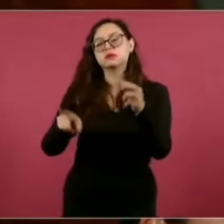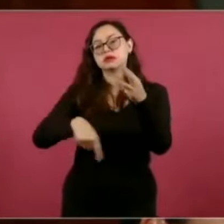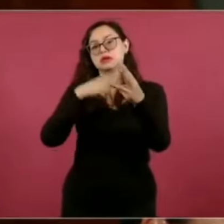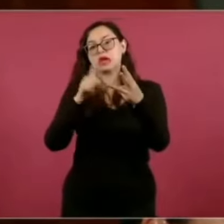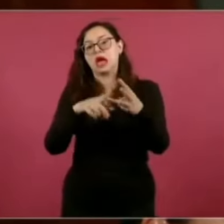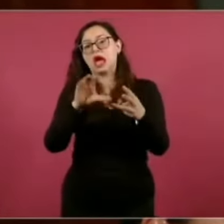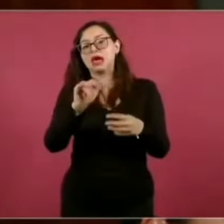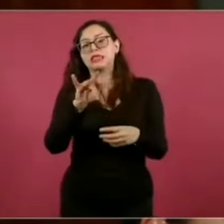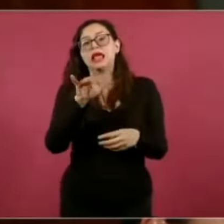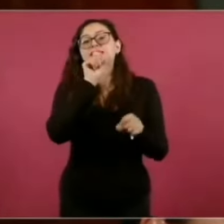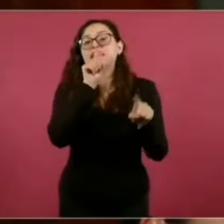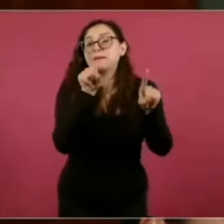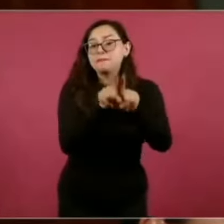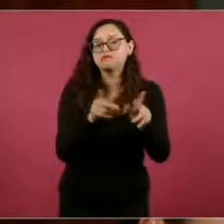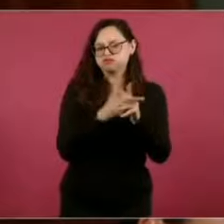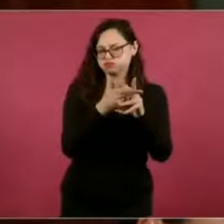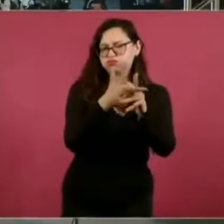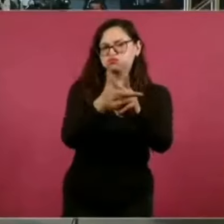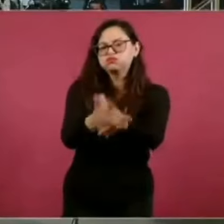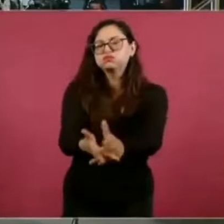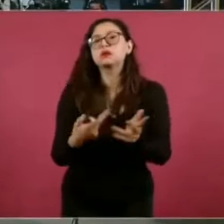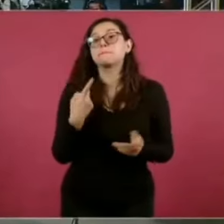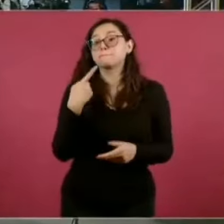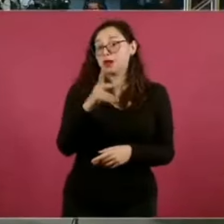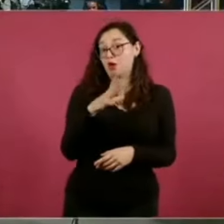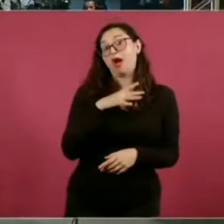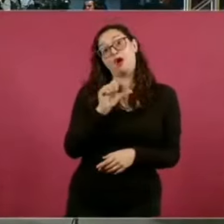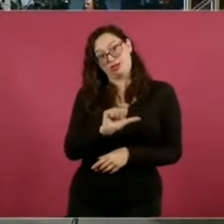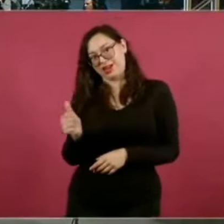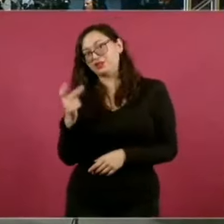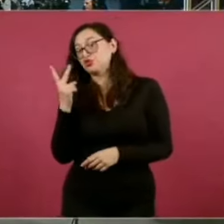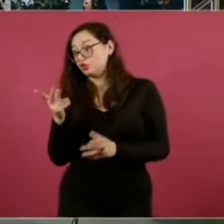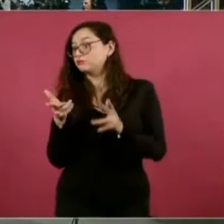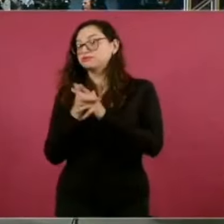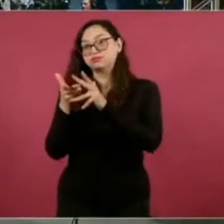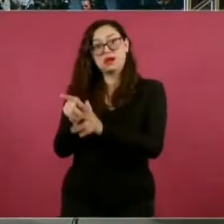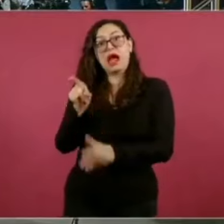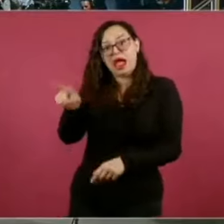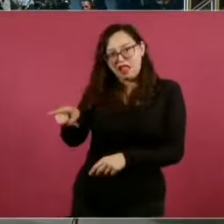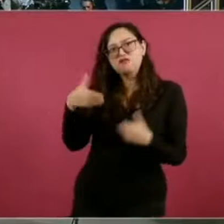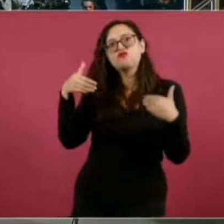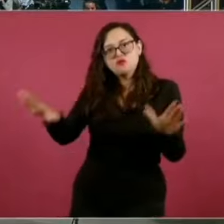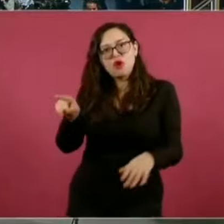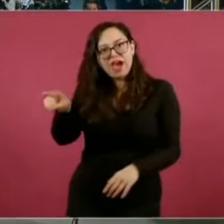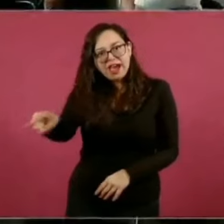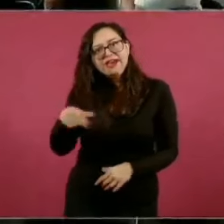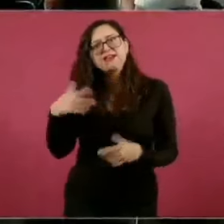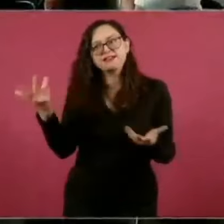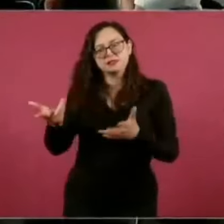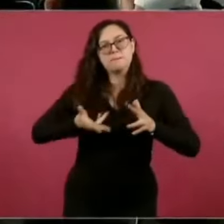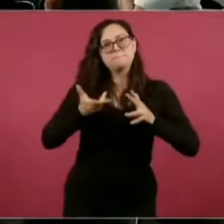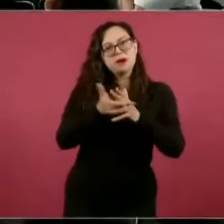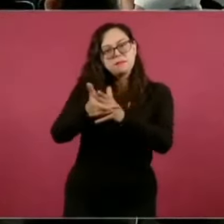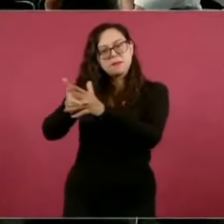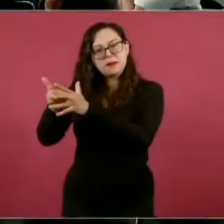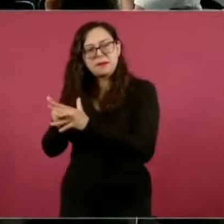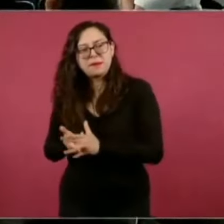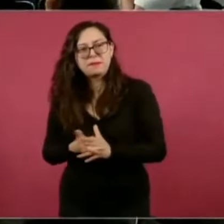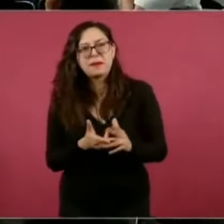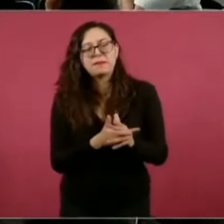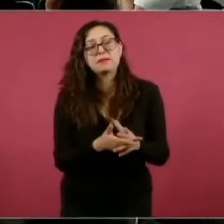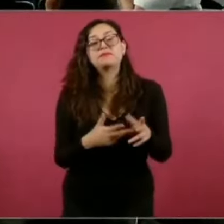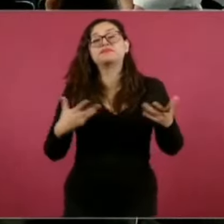que no se nos olvide también para la memoria. Y en ese contexto, pues decir que este expresidente mintió cuando dijo que